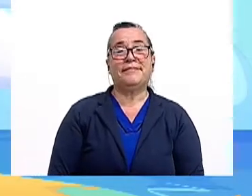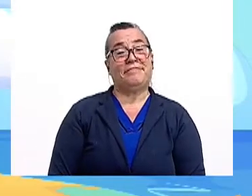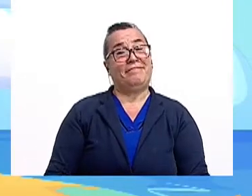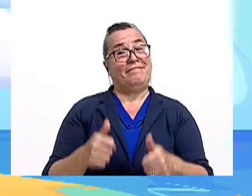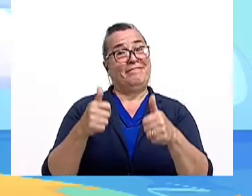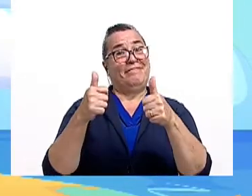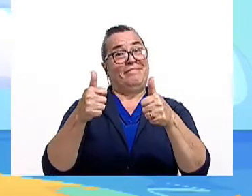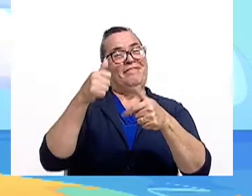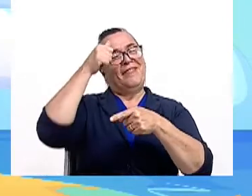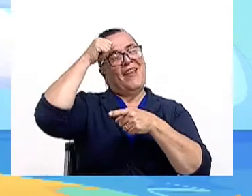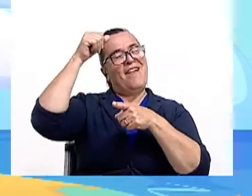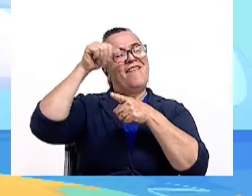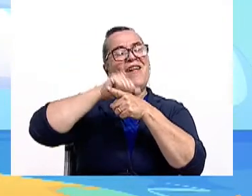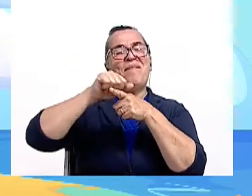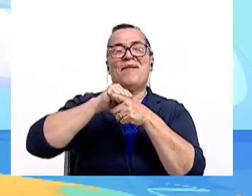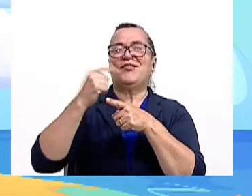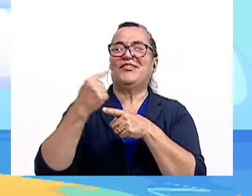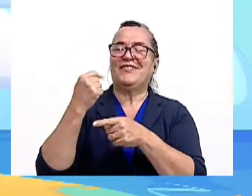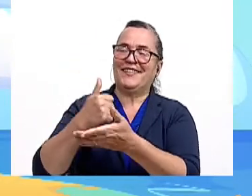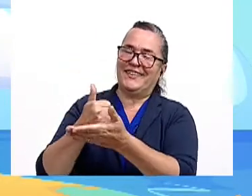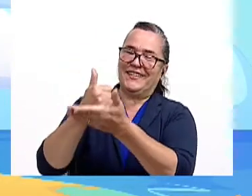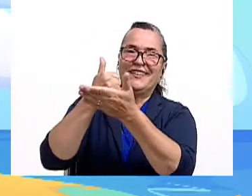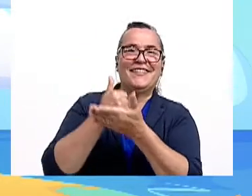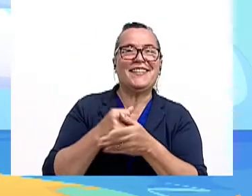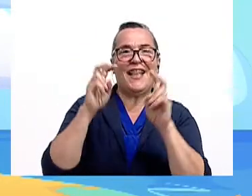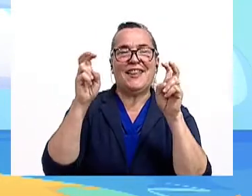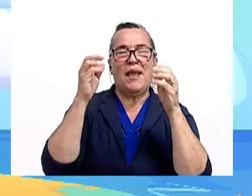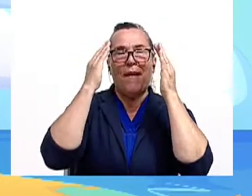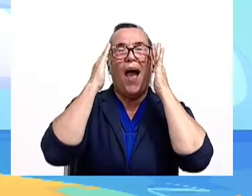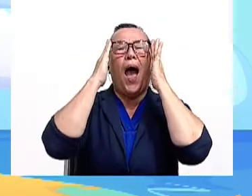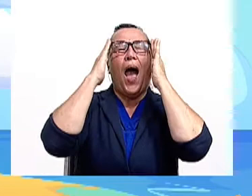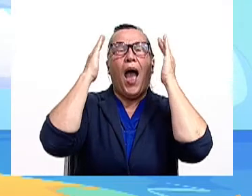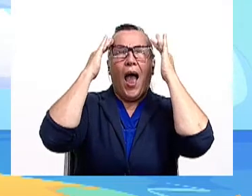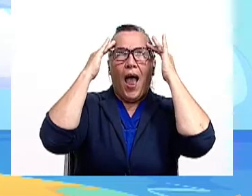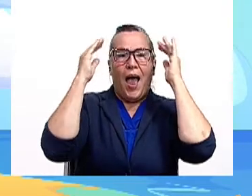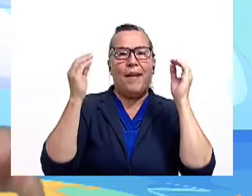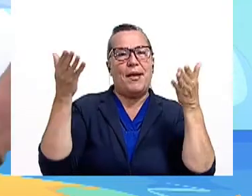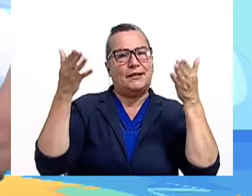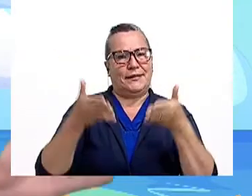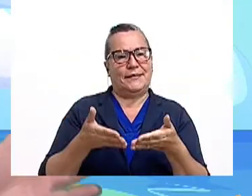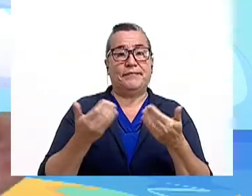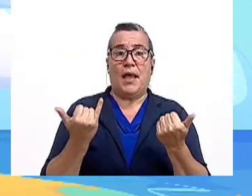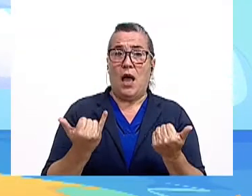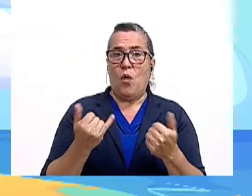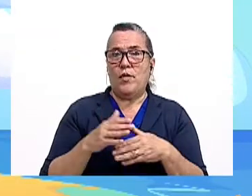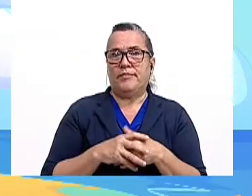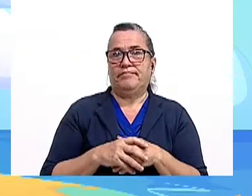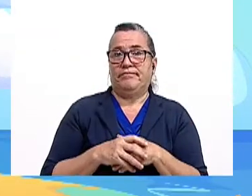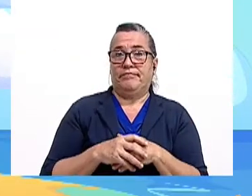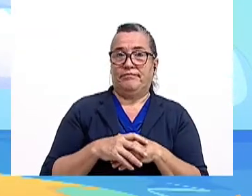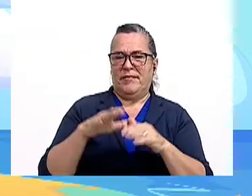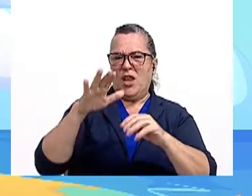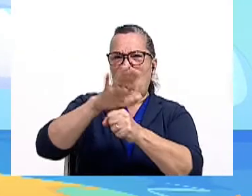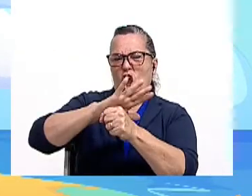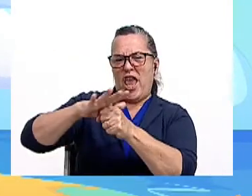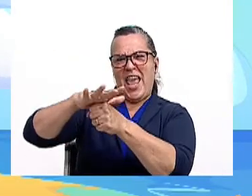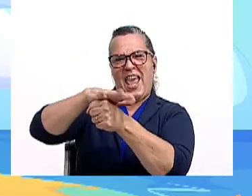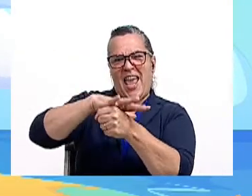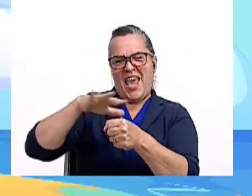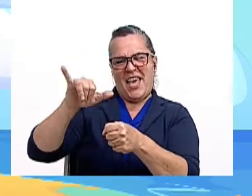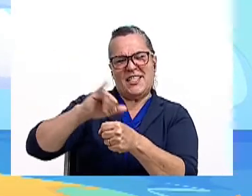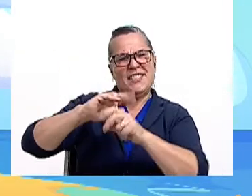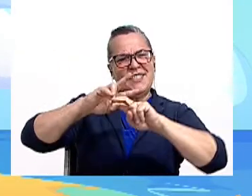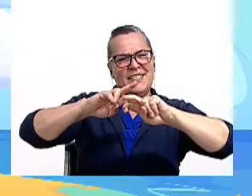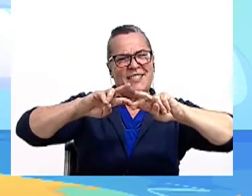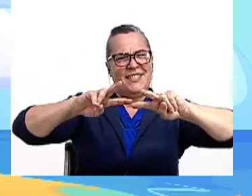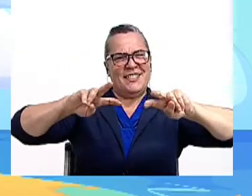Bueno, los repasos siempre nos ayudan a tener el tema más presente. Yo aquí estoy ya en la isla para empezar a